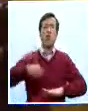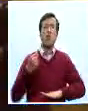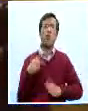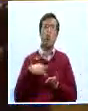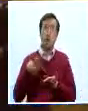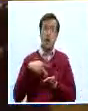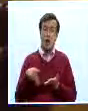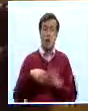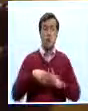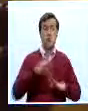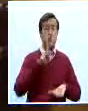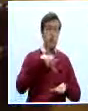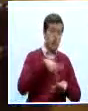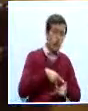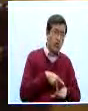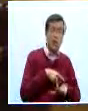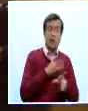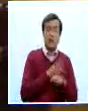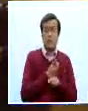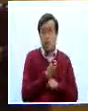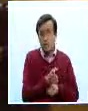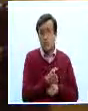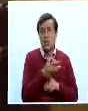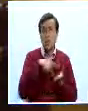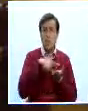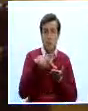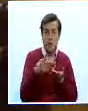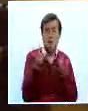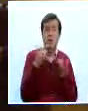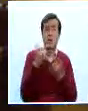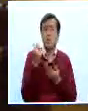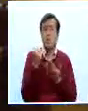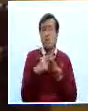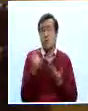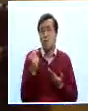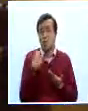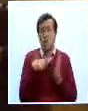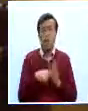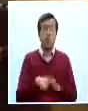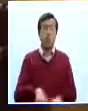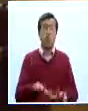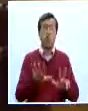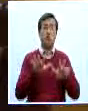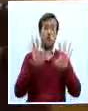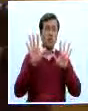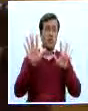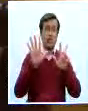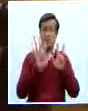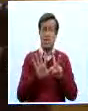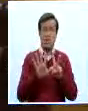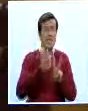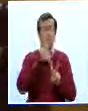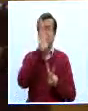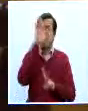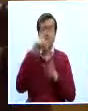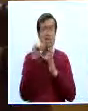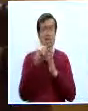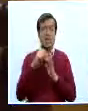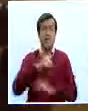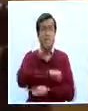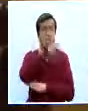costosos se necesita de profesionales especializados además también el costo financiero como le comento siete de cada diez juicios nos gana el estado los gana el servicio de